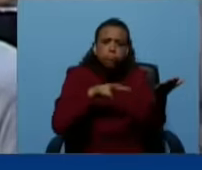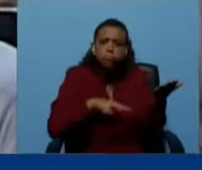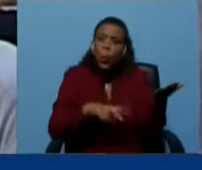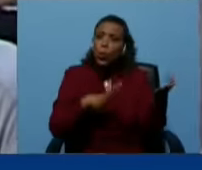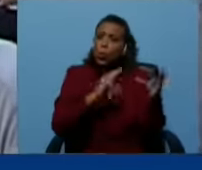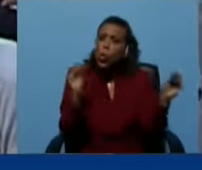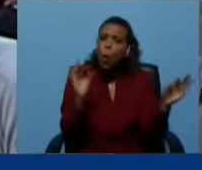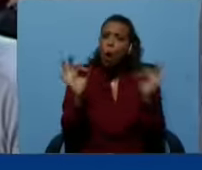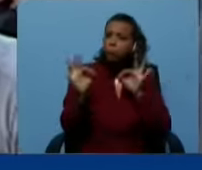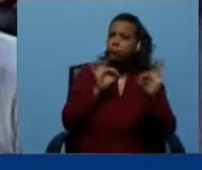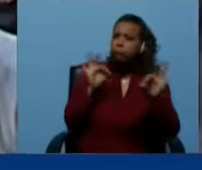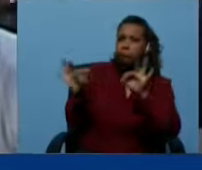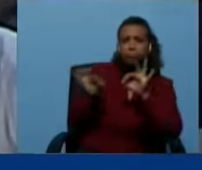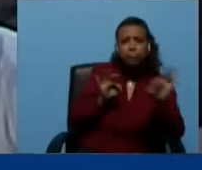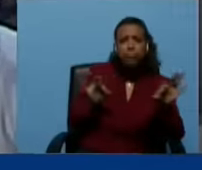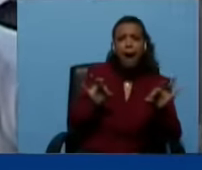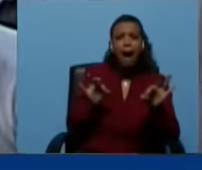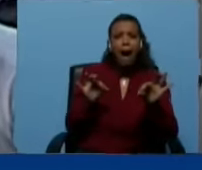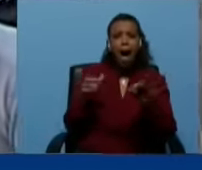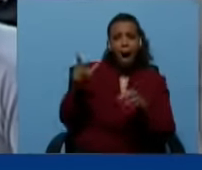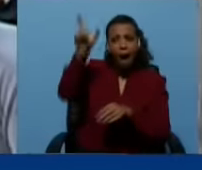todos los preparativos que llevaron